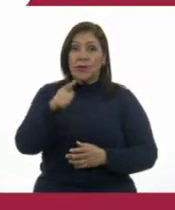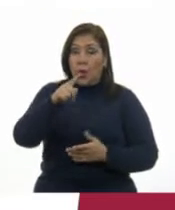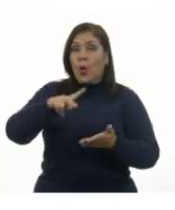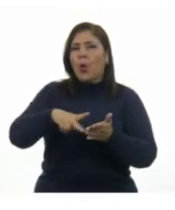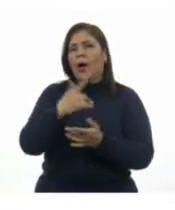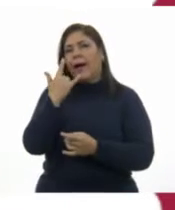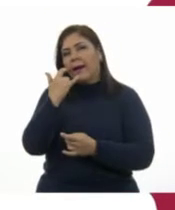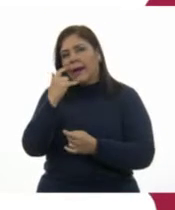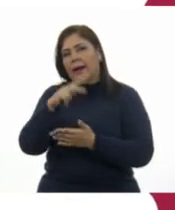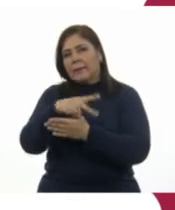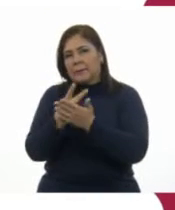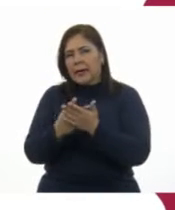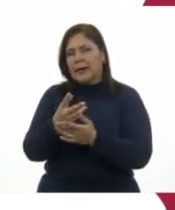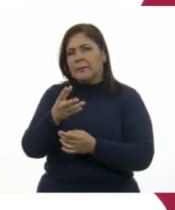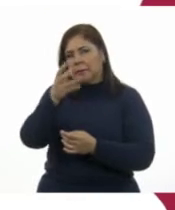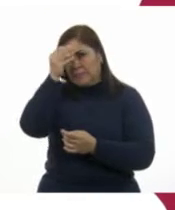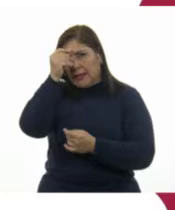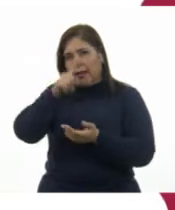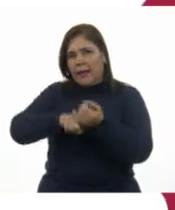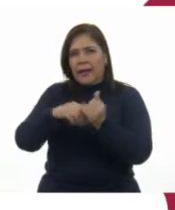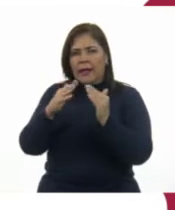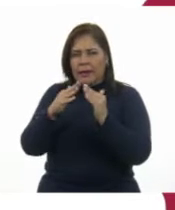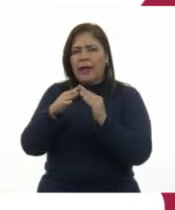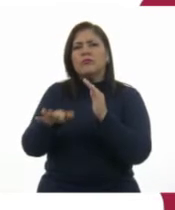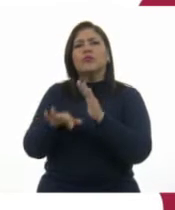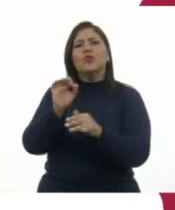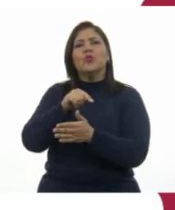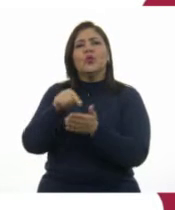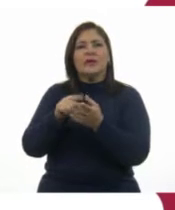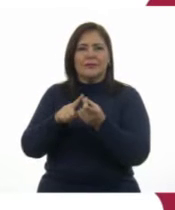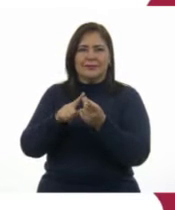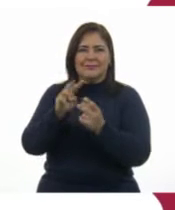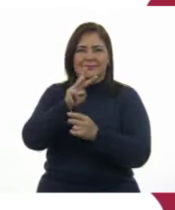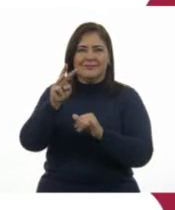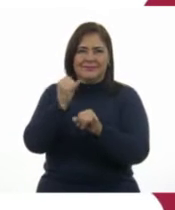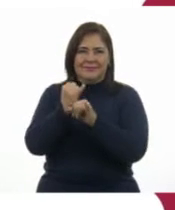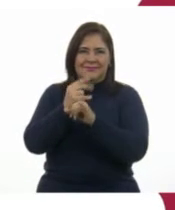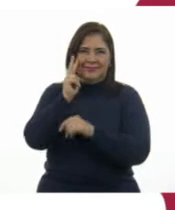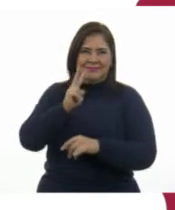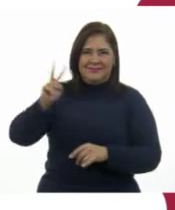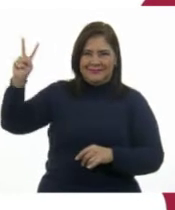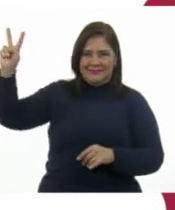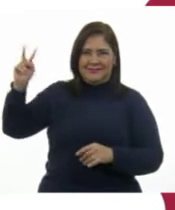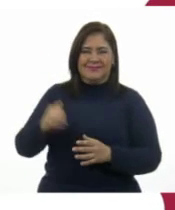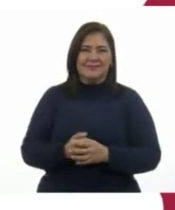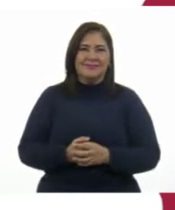conalitec.cep.gob.mx. Si quieres volver a ver los programas de Aprende en Casa 3, los puedes encontrar en